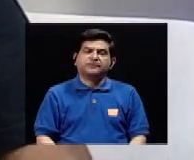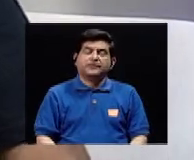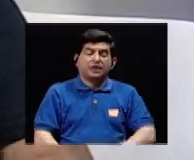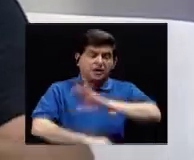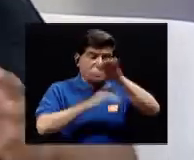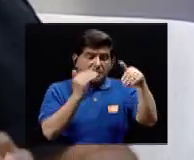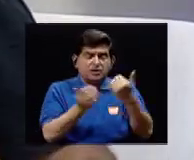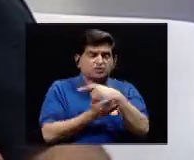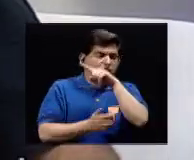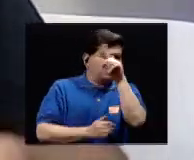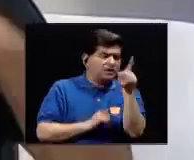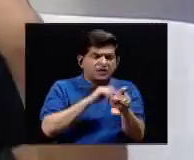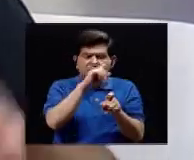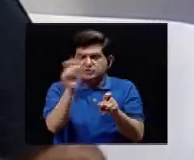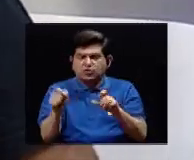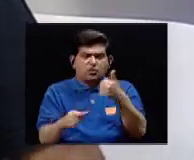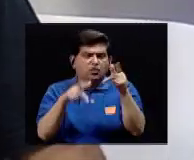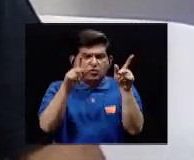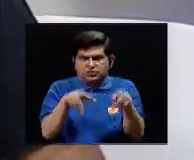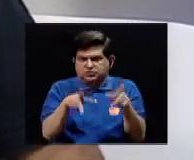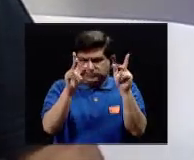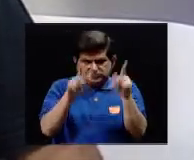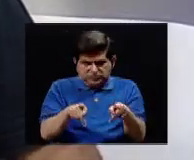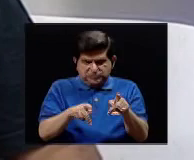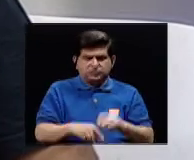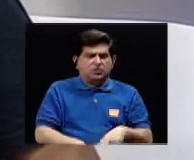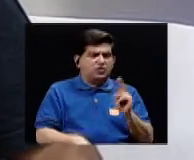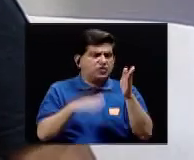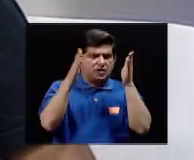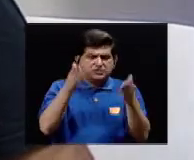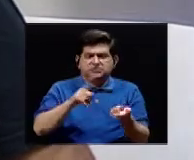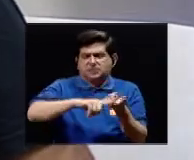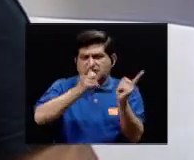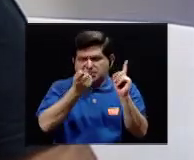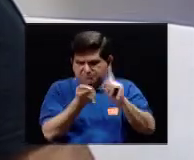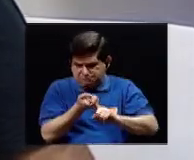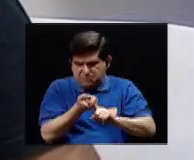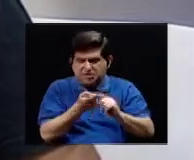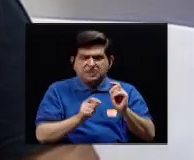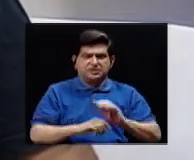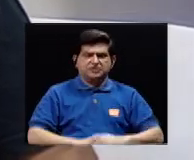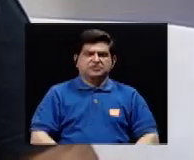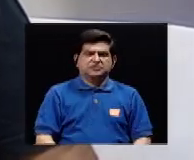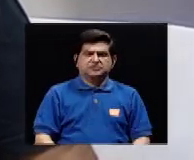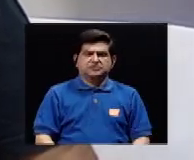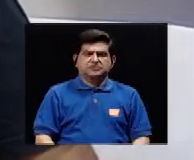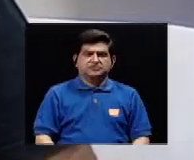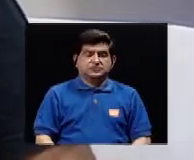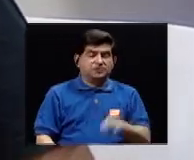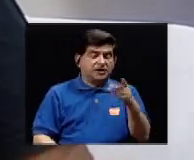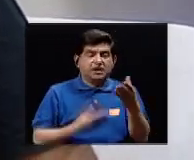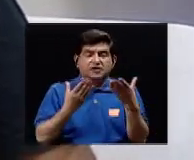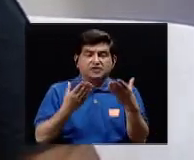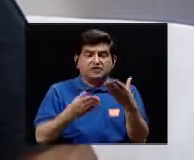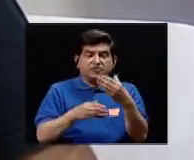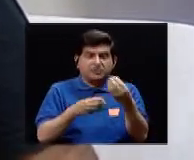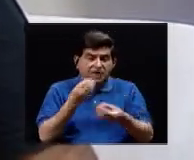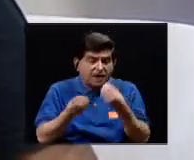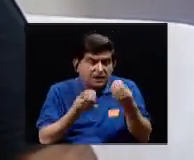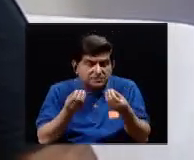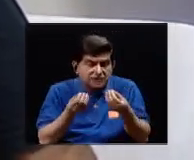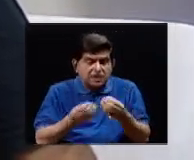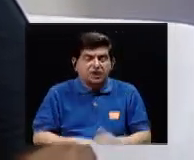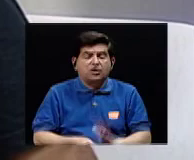Y es todas estas consultas también con otra gente, compañeros, amigos, ¿verdad?, ha hecho que sea un